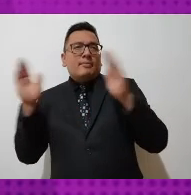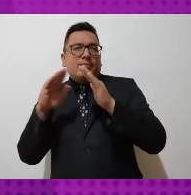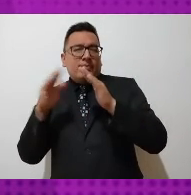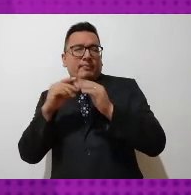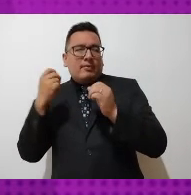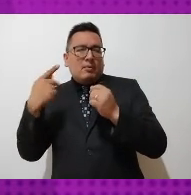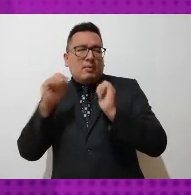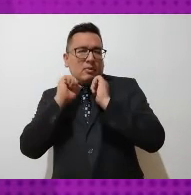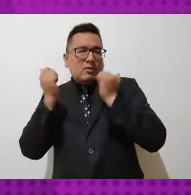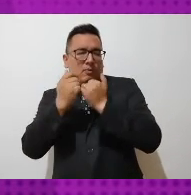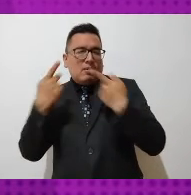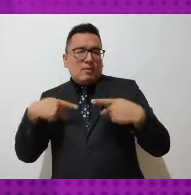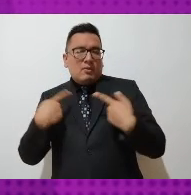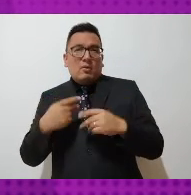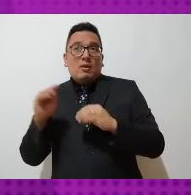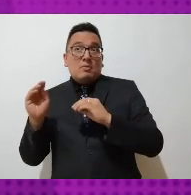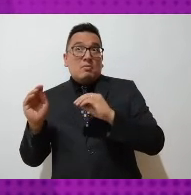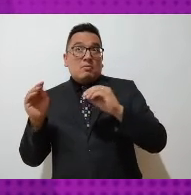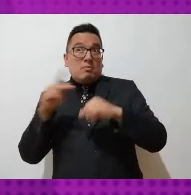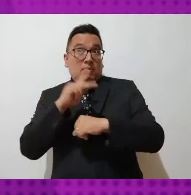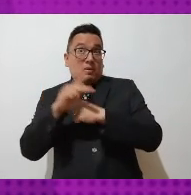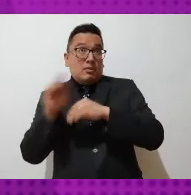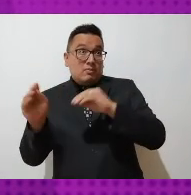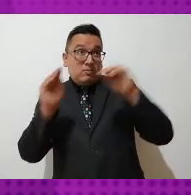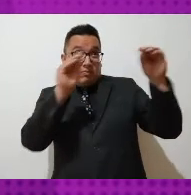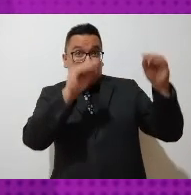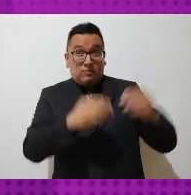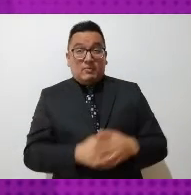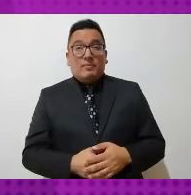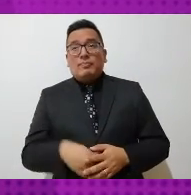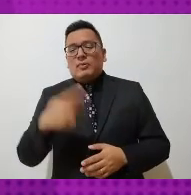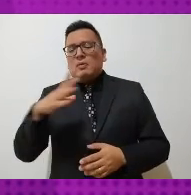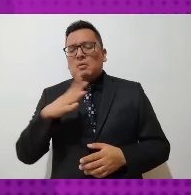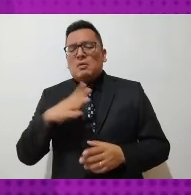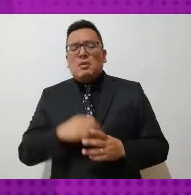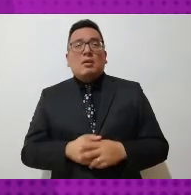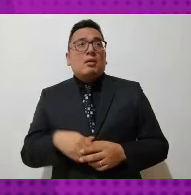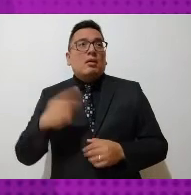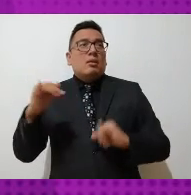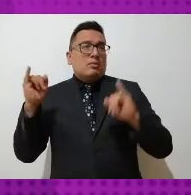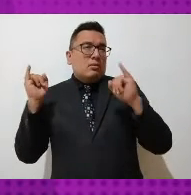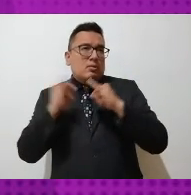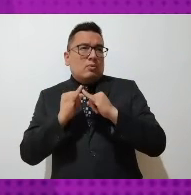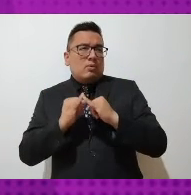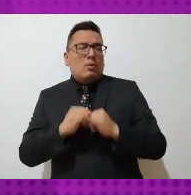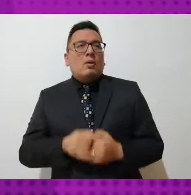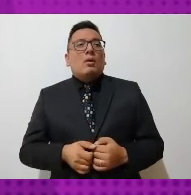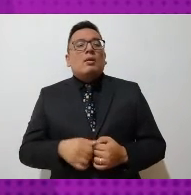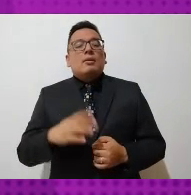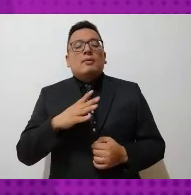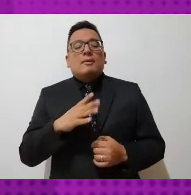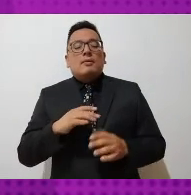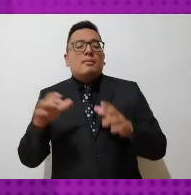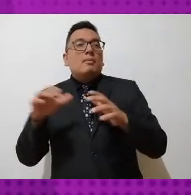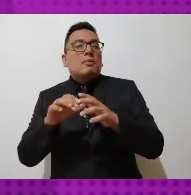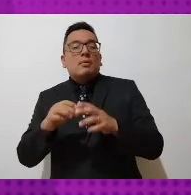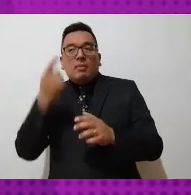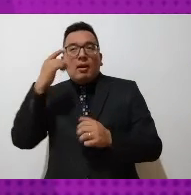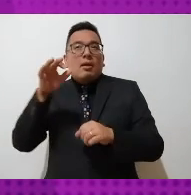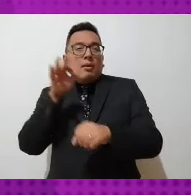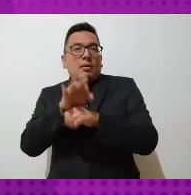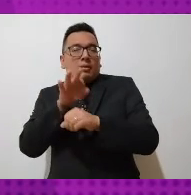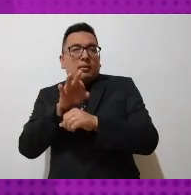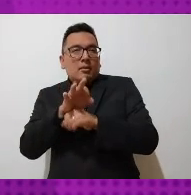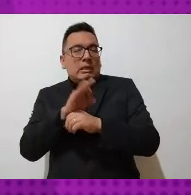el propio instituto tiene dentro de sus comisiones una comisión permanente de